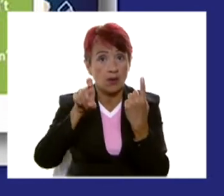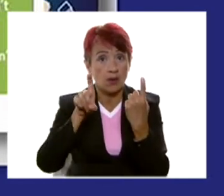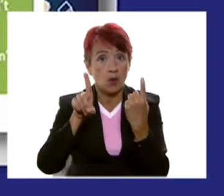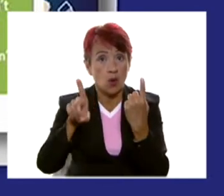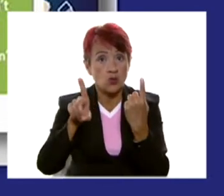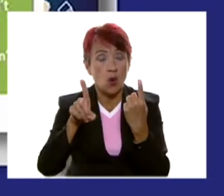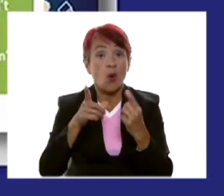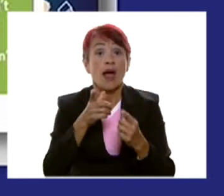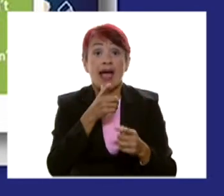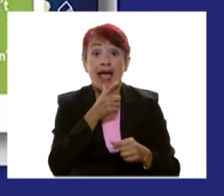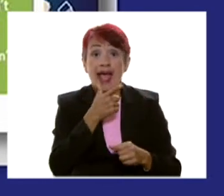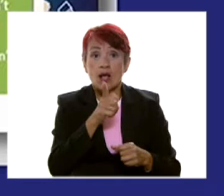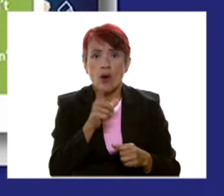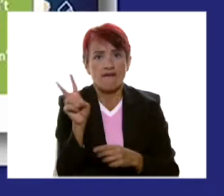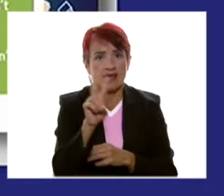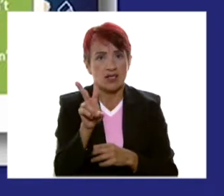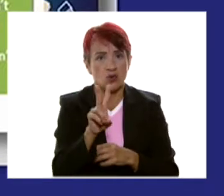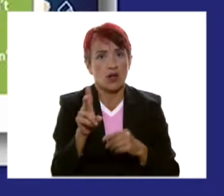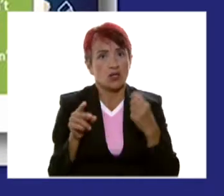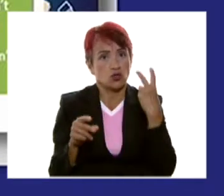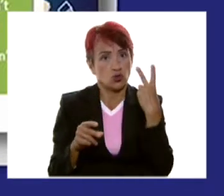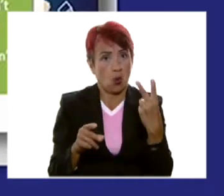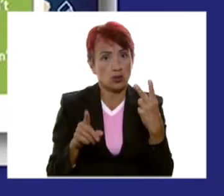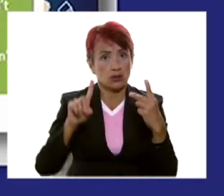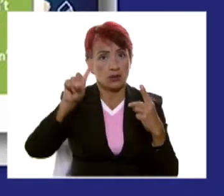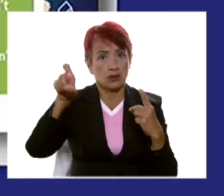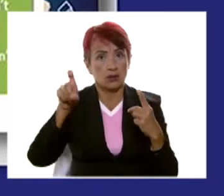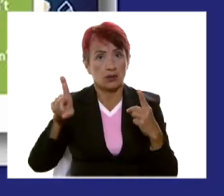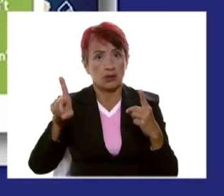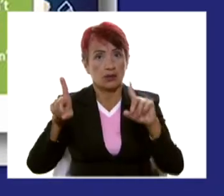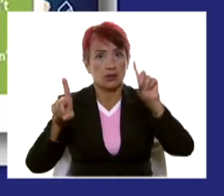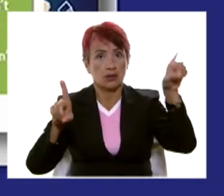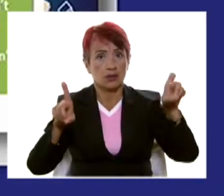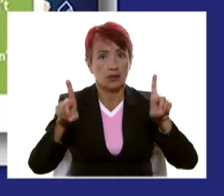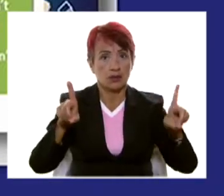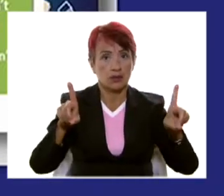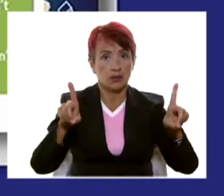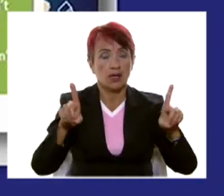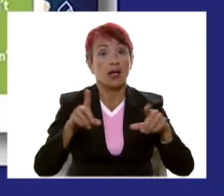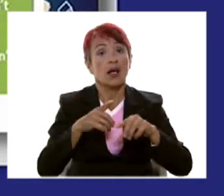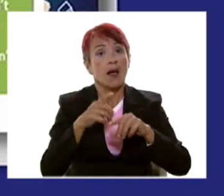¿ok? Acostúmbrense que cuando vean un signo de interrogación es una pregunta